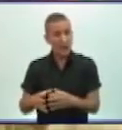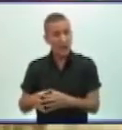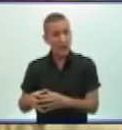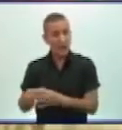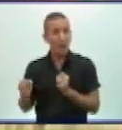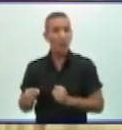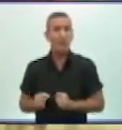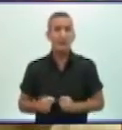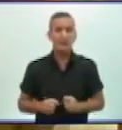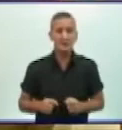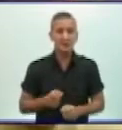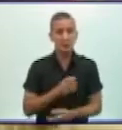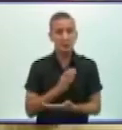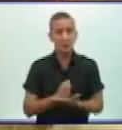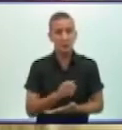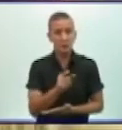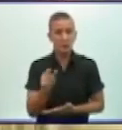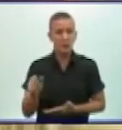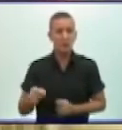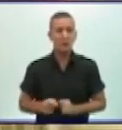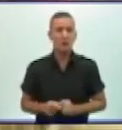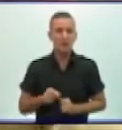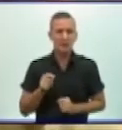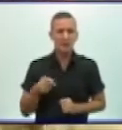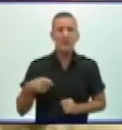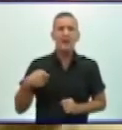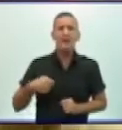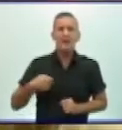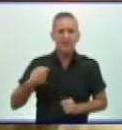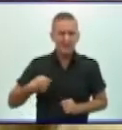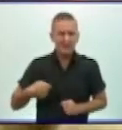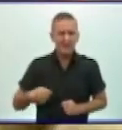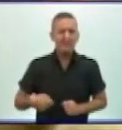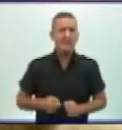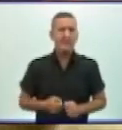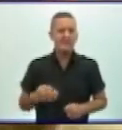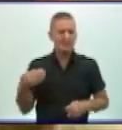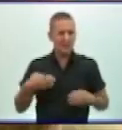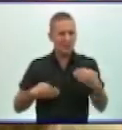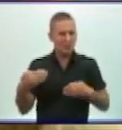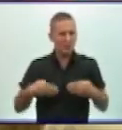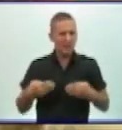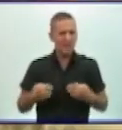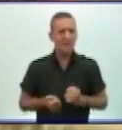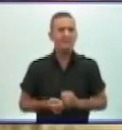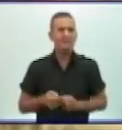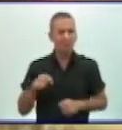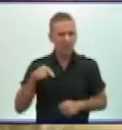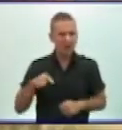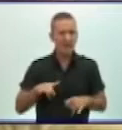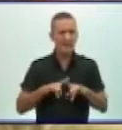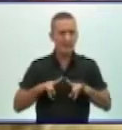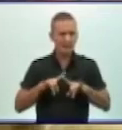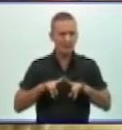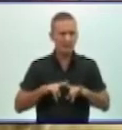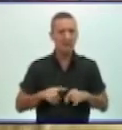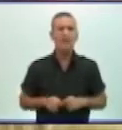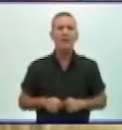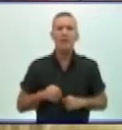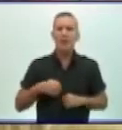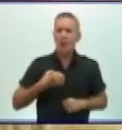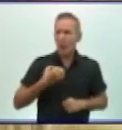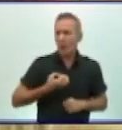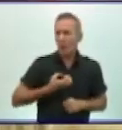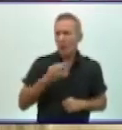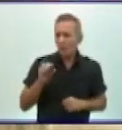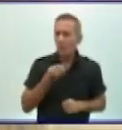estudiantes, tuvieran una participación en la dirección de la universidad, que tuvieran también allí, pudieran expresar sus criterios y pudieran decir a la dirección de la universidad qué